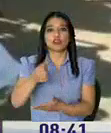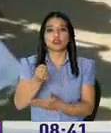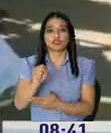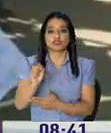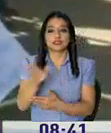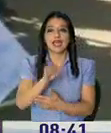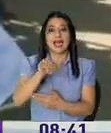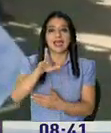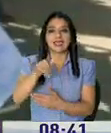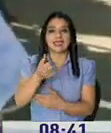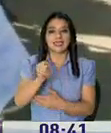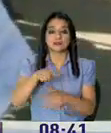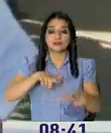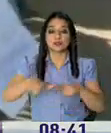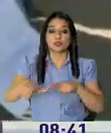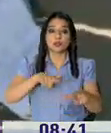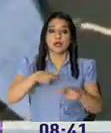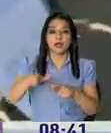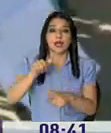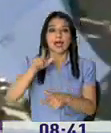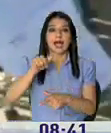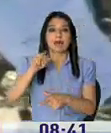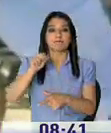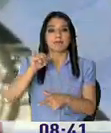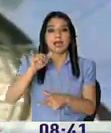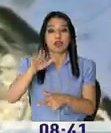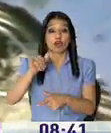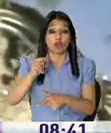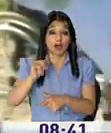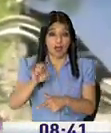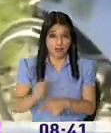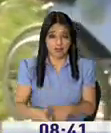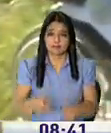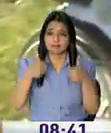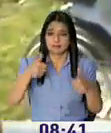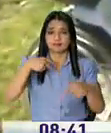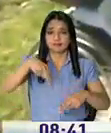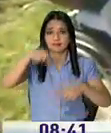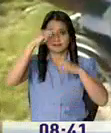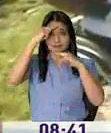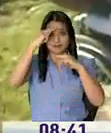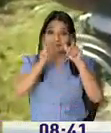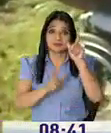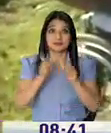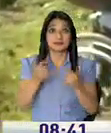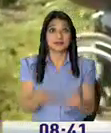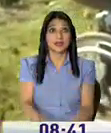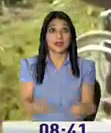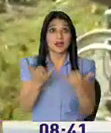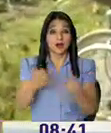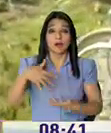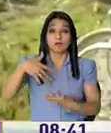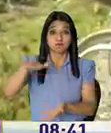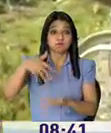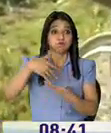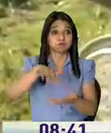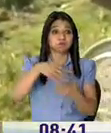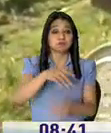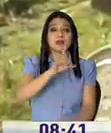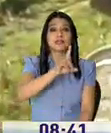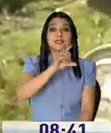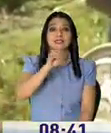Alma Lojana. Robert y Sofi, son muy buenas noticias para nuestros vecinos. Hoy hacemos la entrega de 100